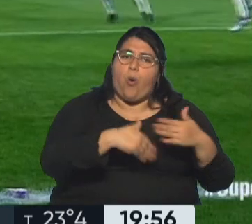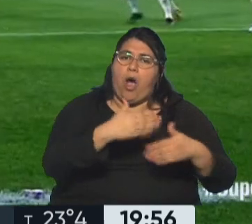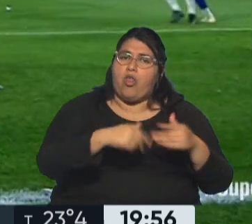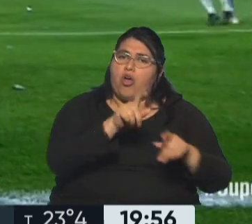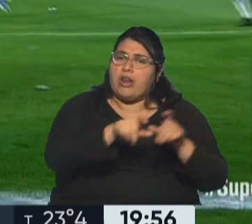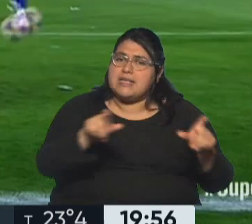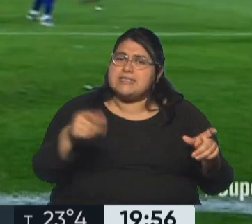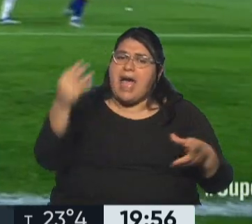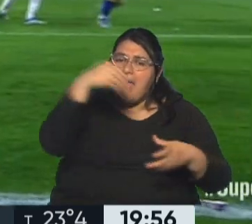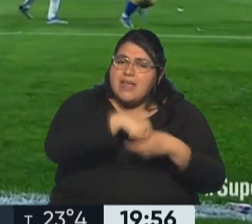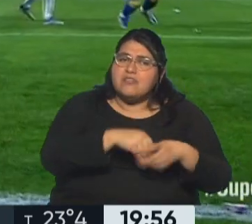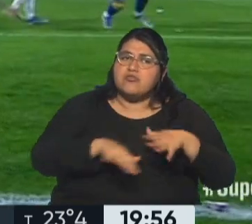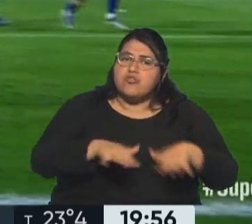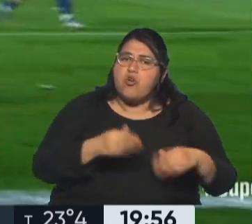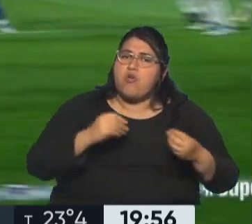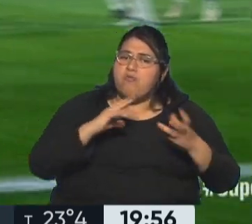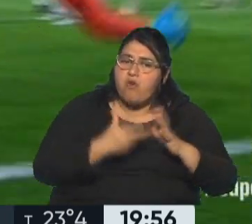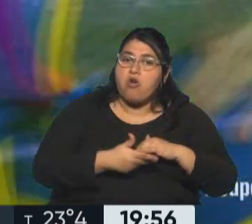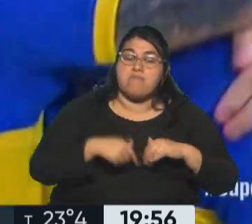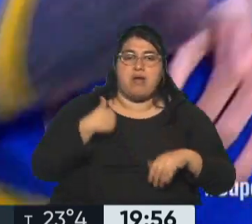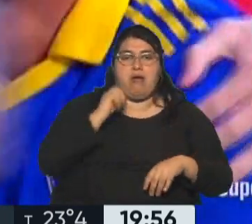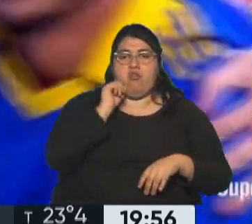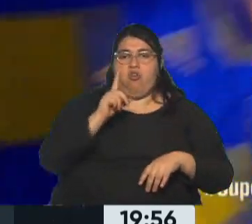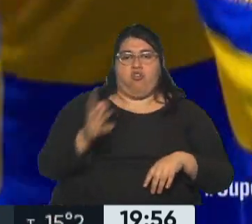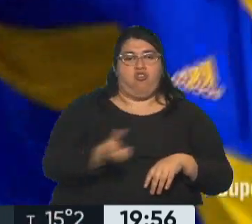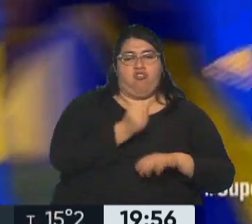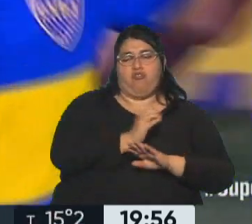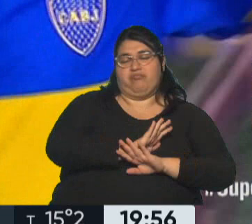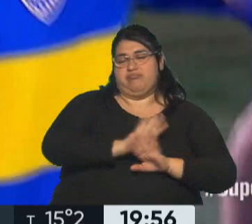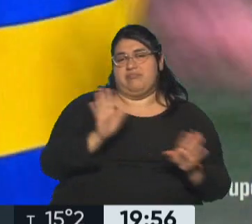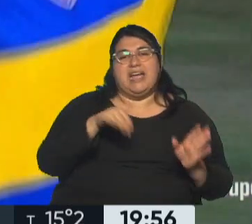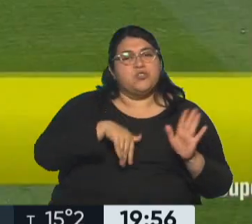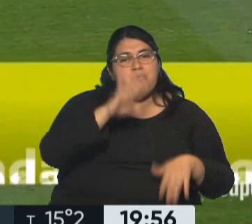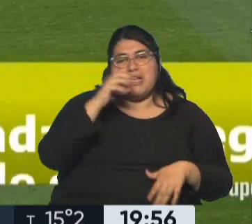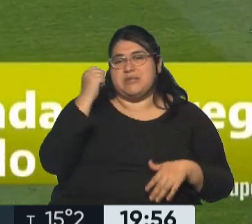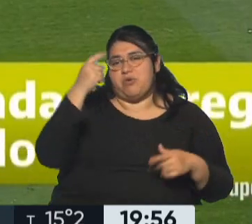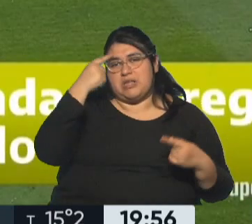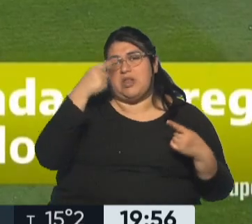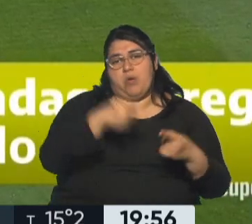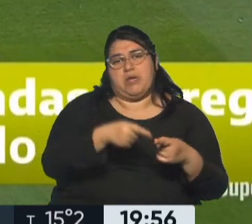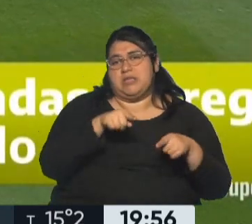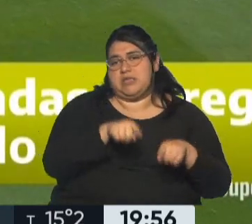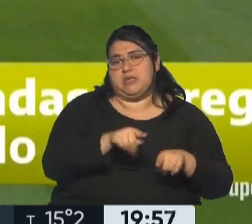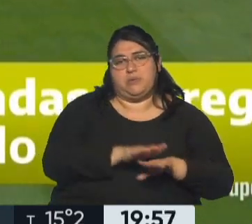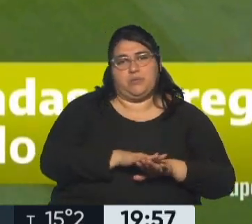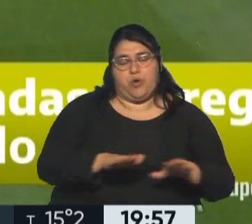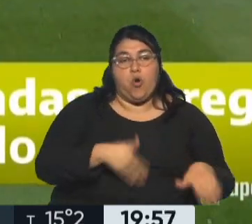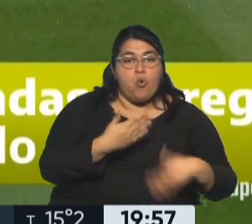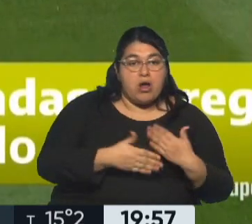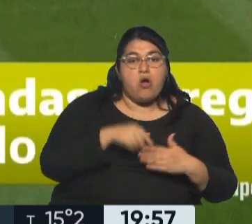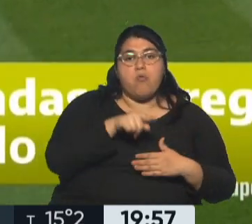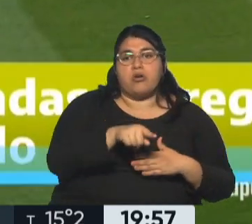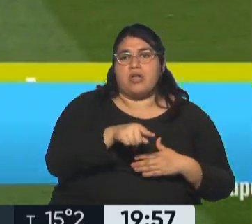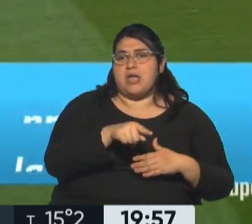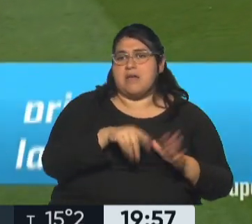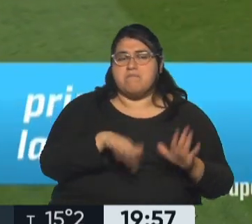hacer dentro de la cancha, y lo pudimos lograr. Eso fue importantísimo porque nos marcó durante